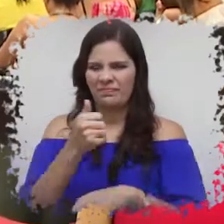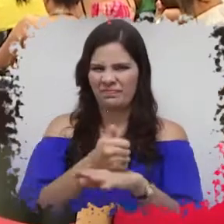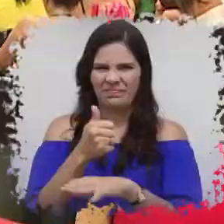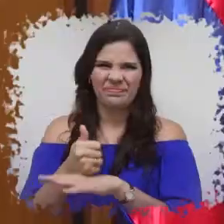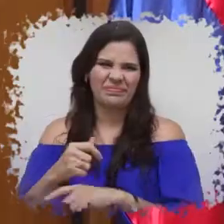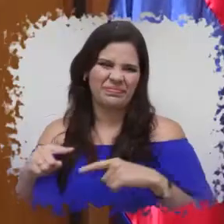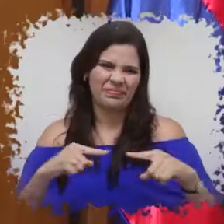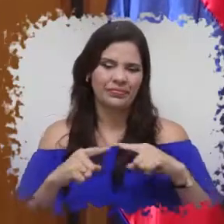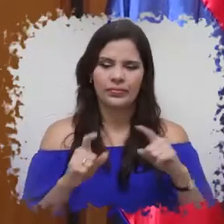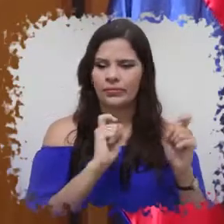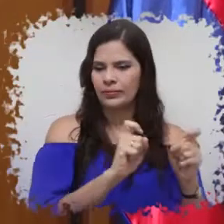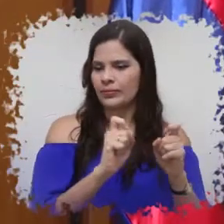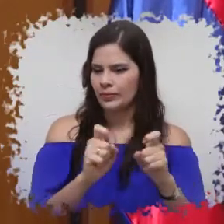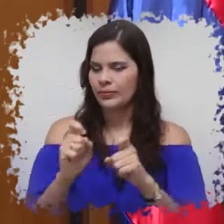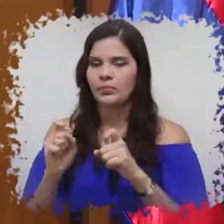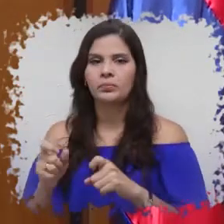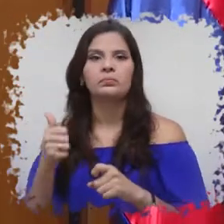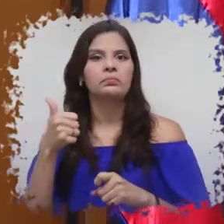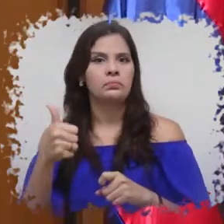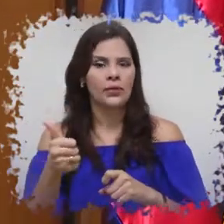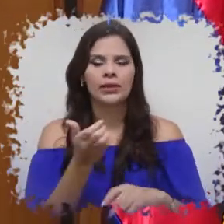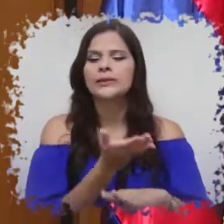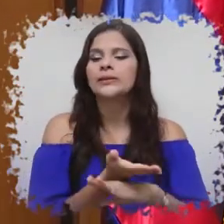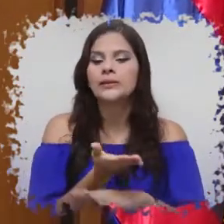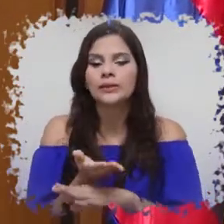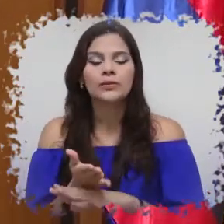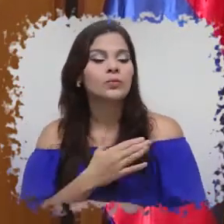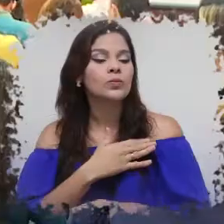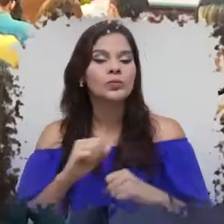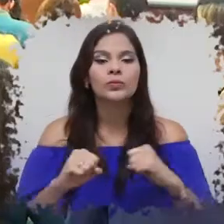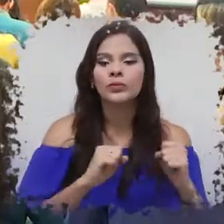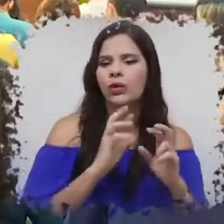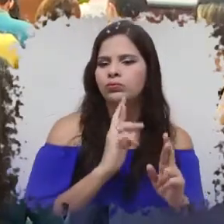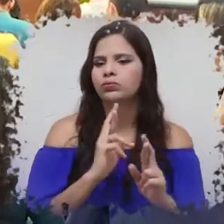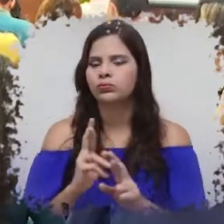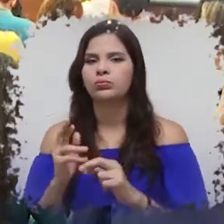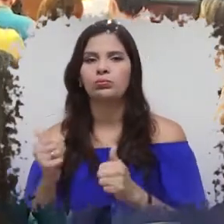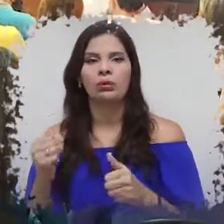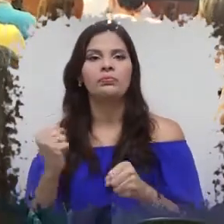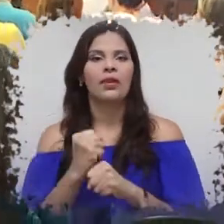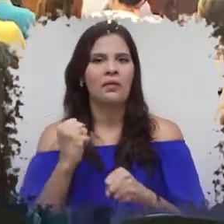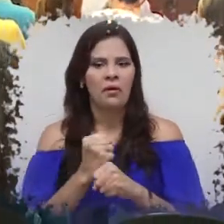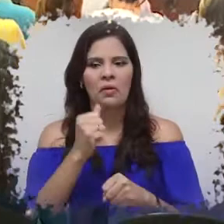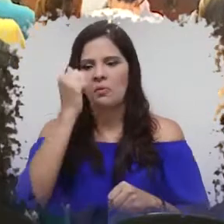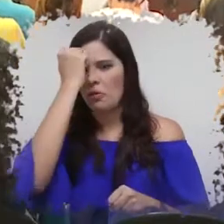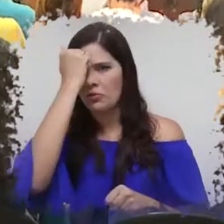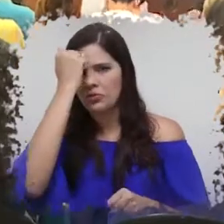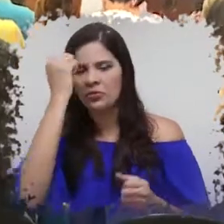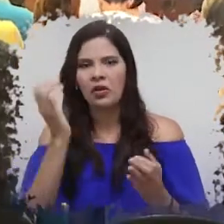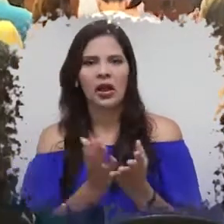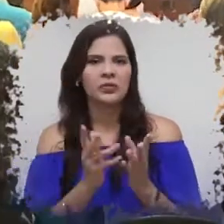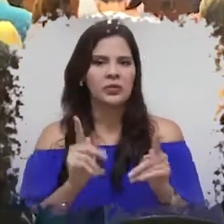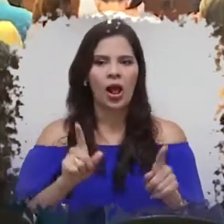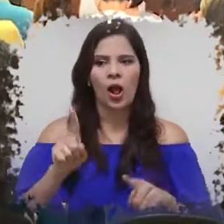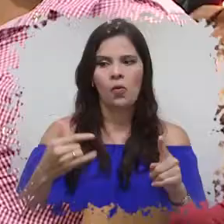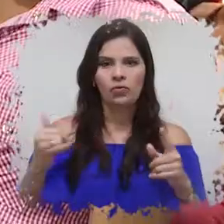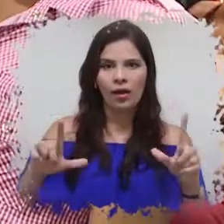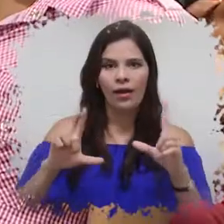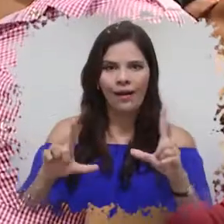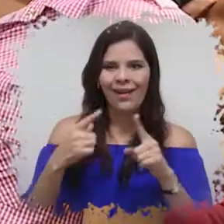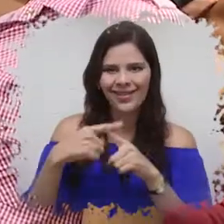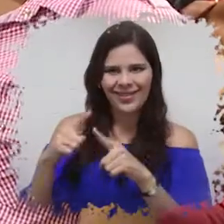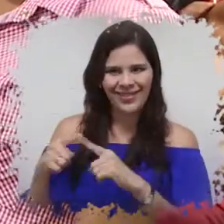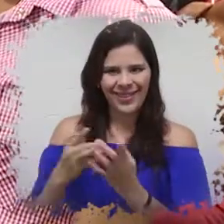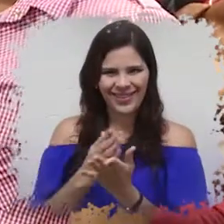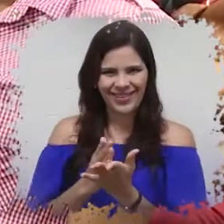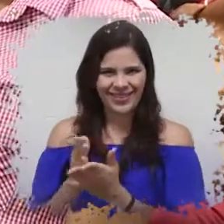darle trámite ágil a los requerimientos y solicitudes. El alcance y reconocimiento de los trabajos de docentes, estudiantes y egresados de los